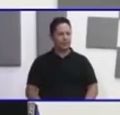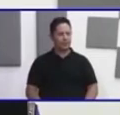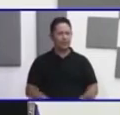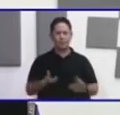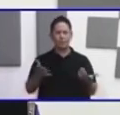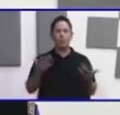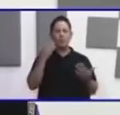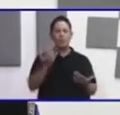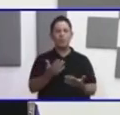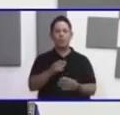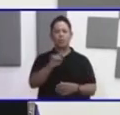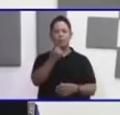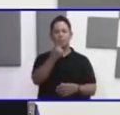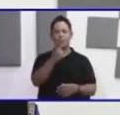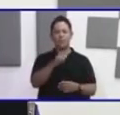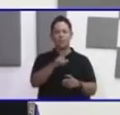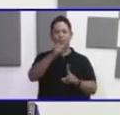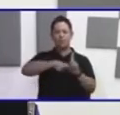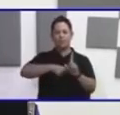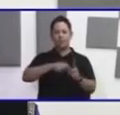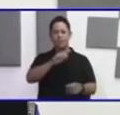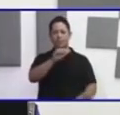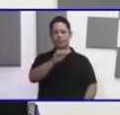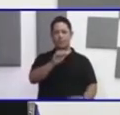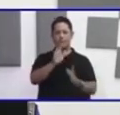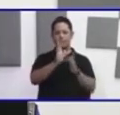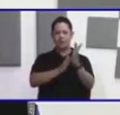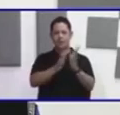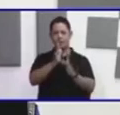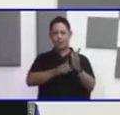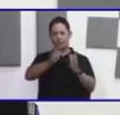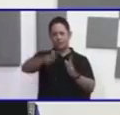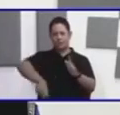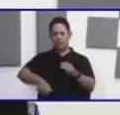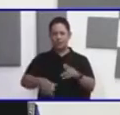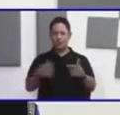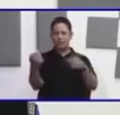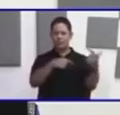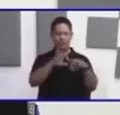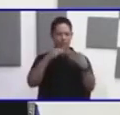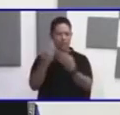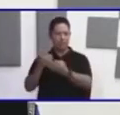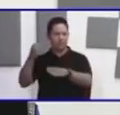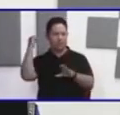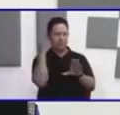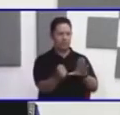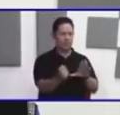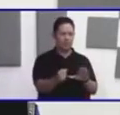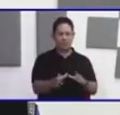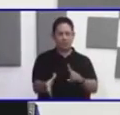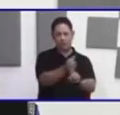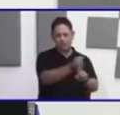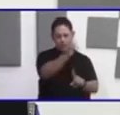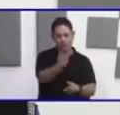1 de abril con la muerte de un ciudadano por riña, por violencia intrafamiliar, se logra la captura